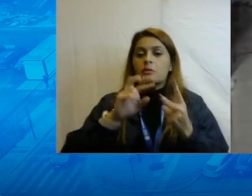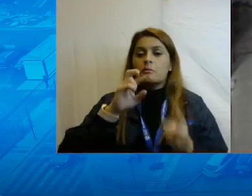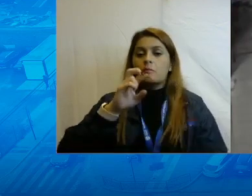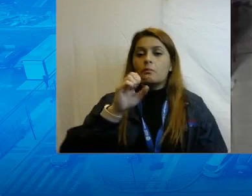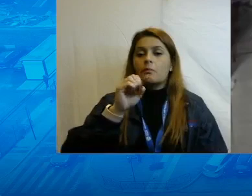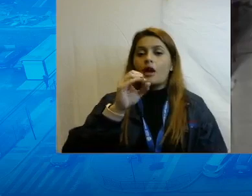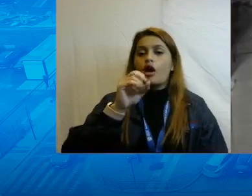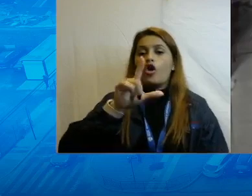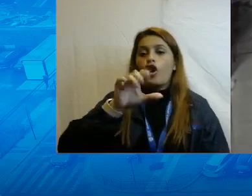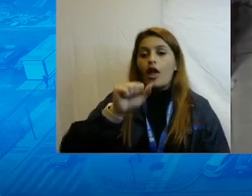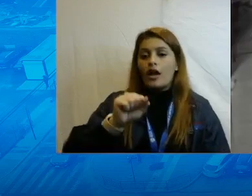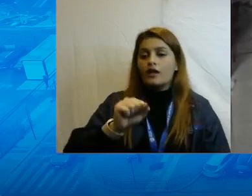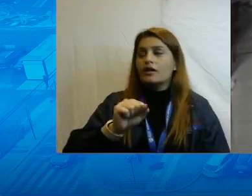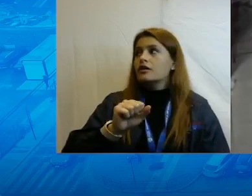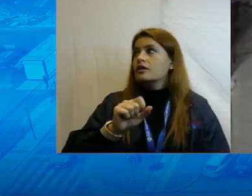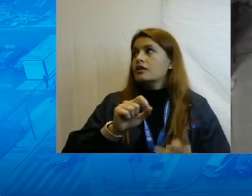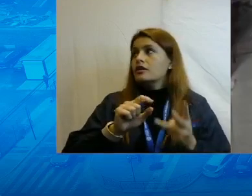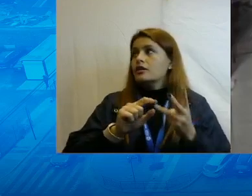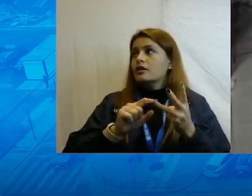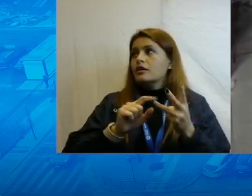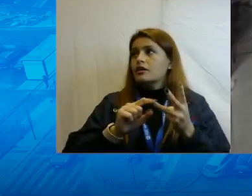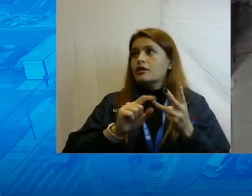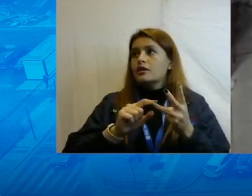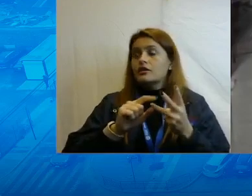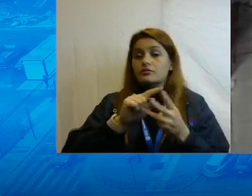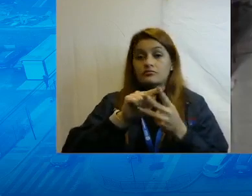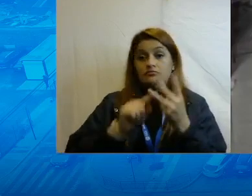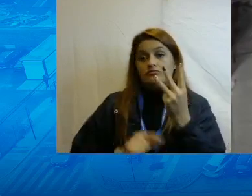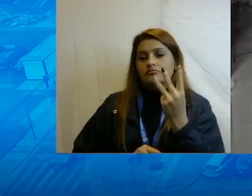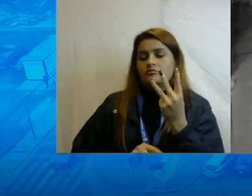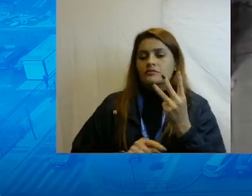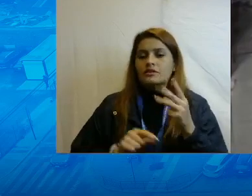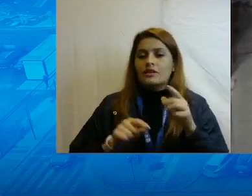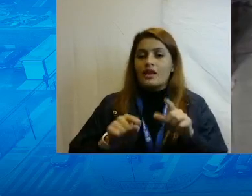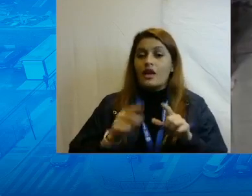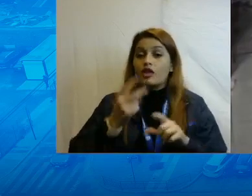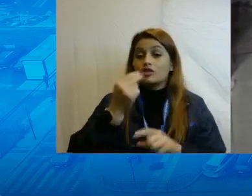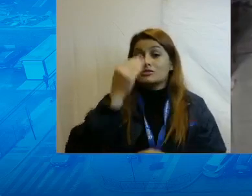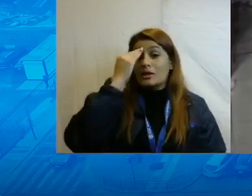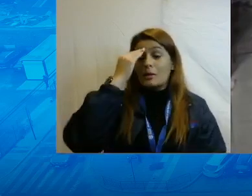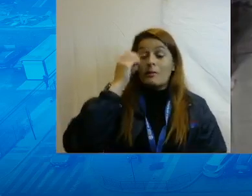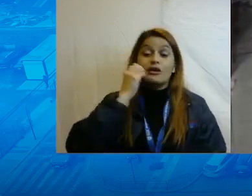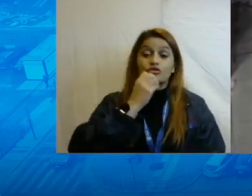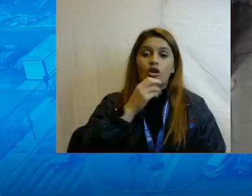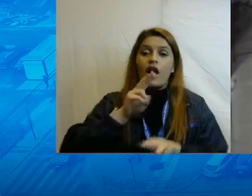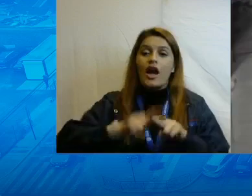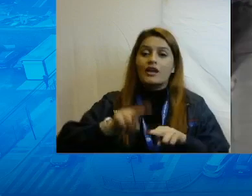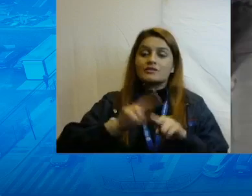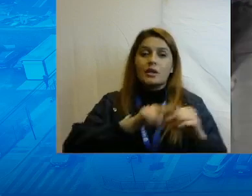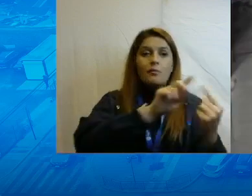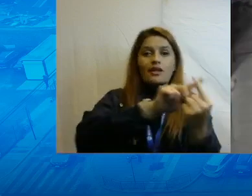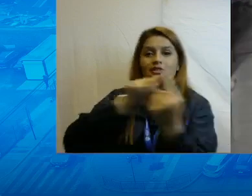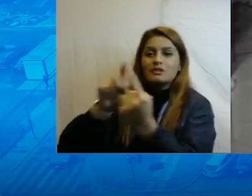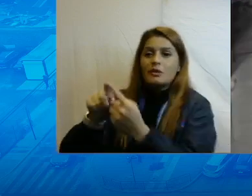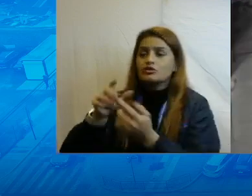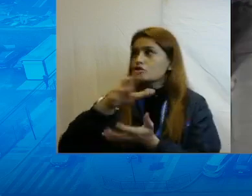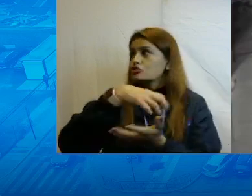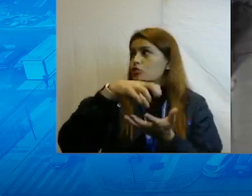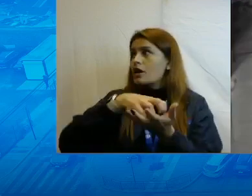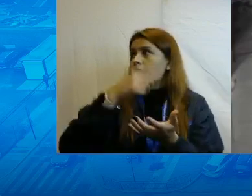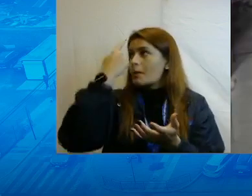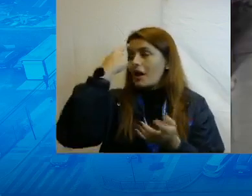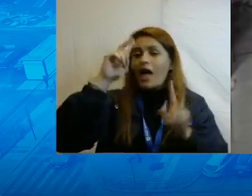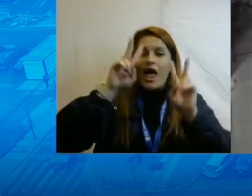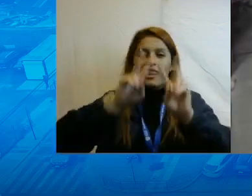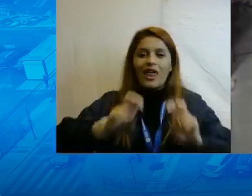casas, colegas concejales, directores. El día viernes 12 de mayo realizamos la comisión de participación ciudadana para poder